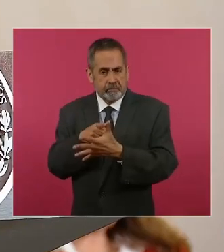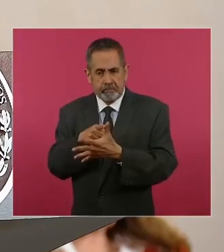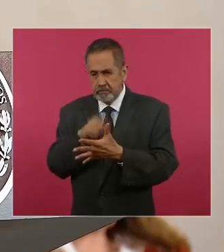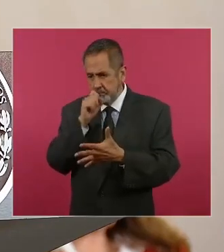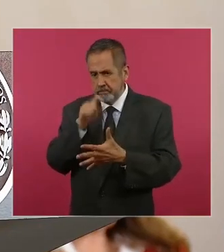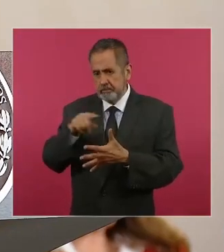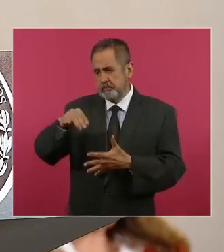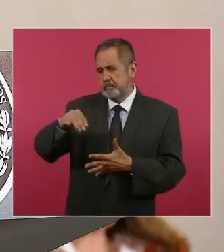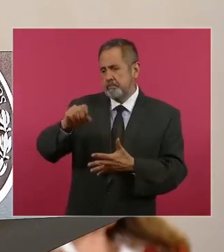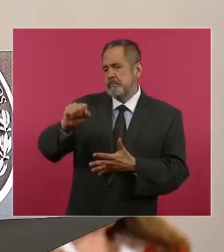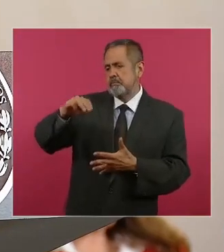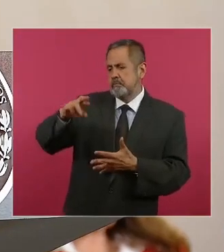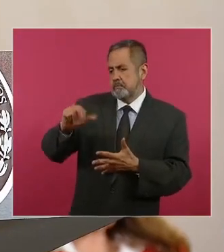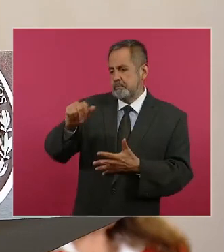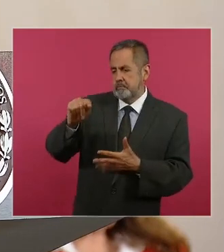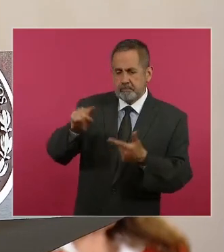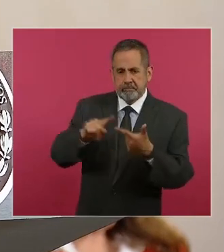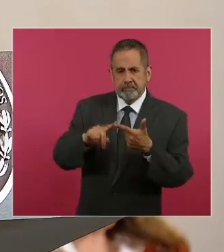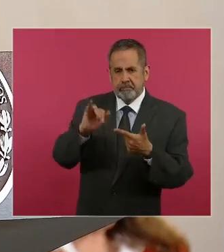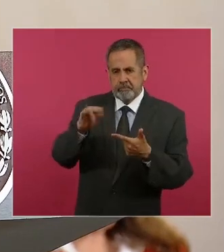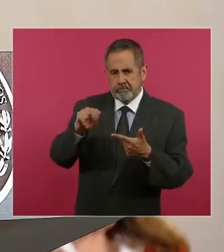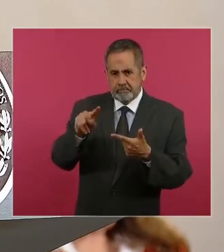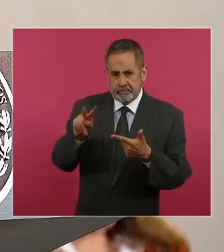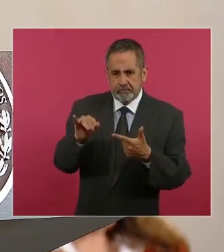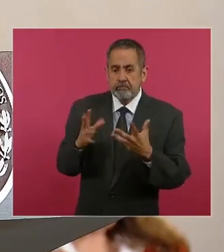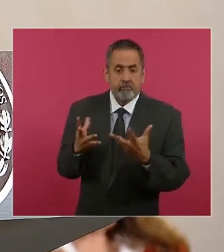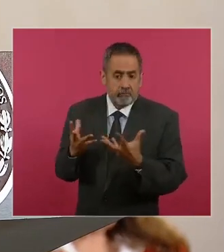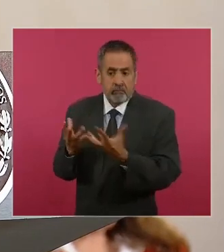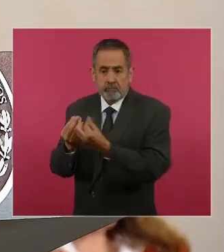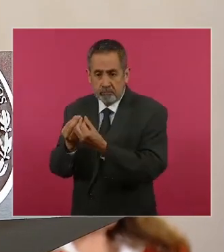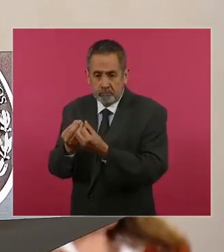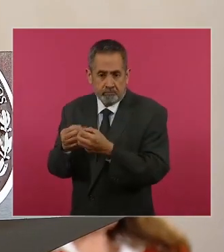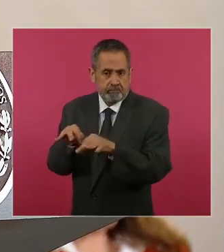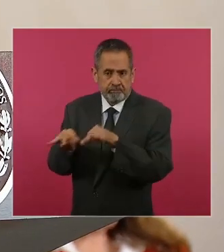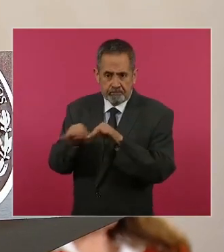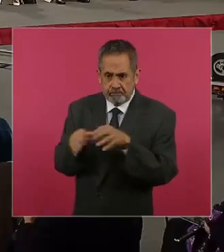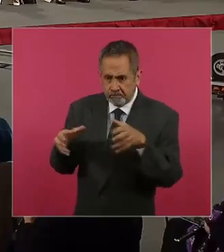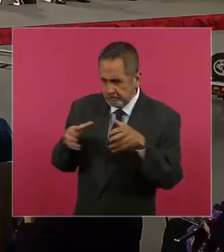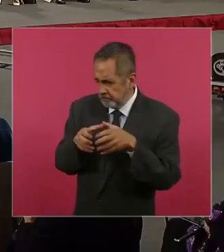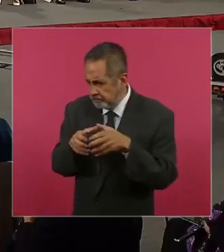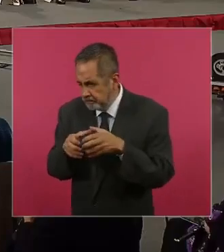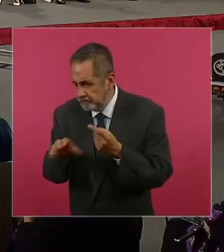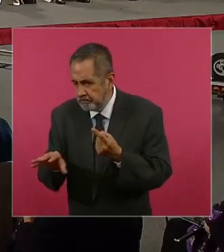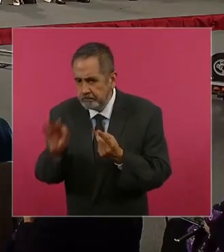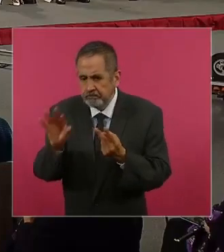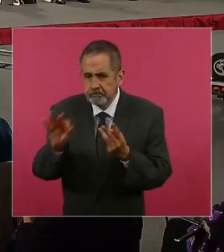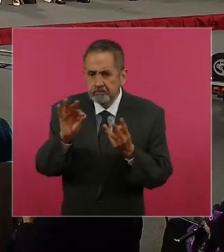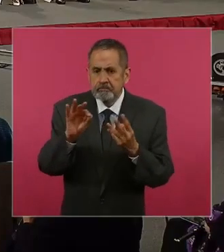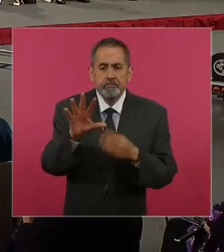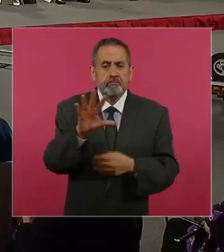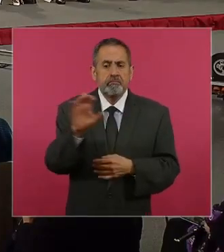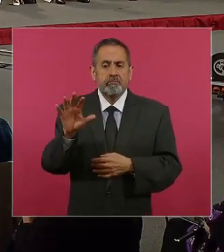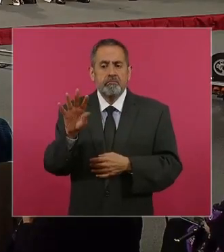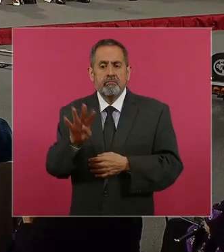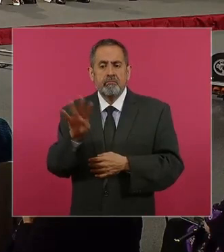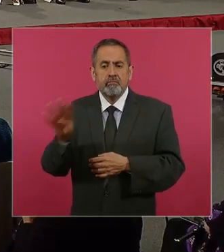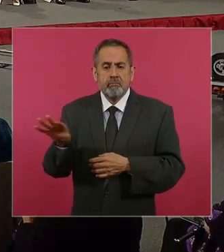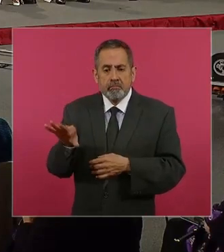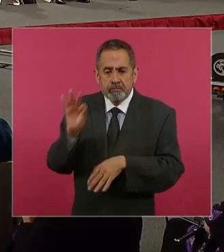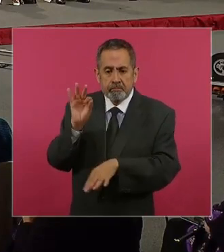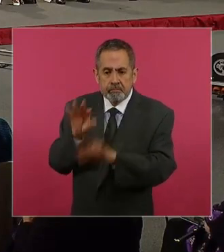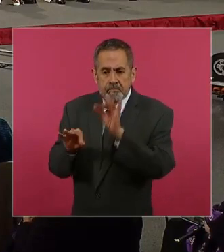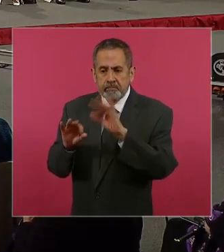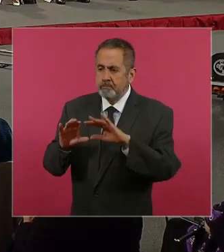la Semarnat y el INDAAVIN. Hemos podido recuperar 544 bienes muebles